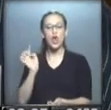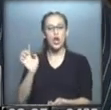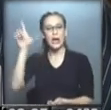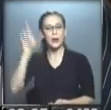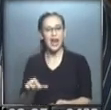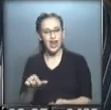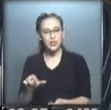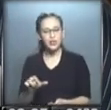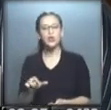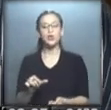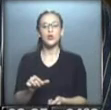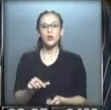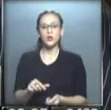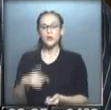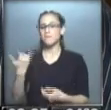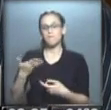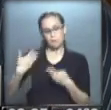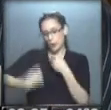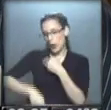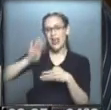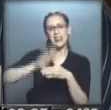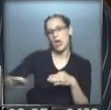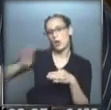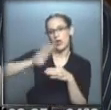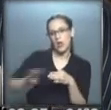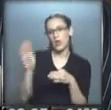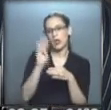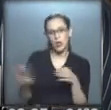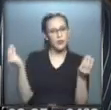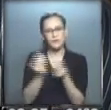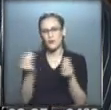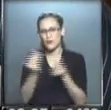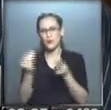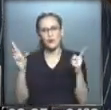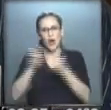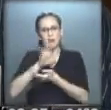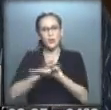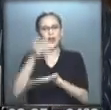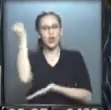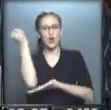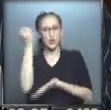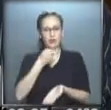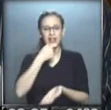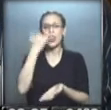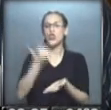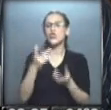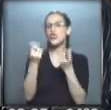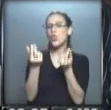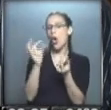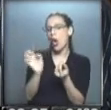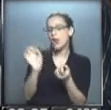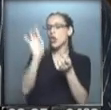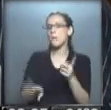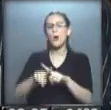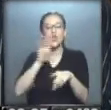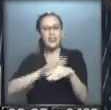estaba sostenido en el endeudamiento y el pateo hacia adelante de problemas de la economía. O sea, se conseguían los dólares vía deuda y obviamente